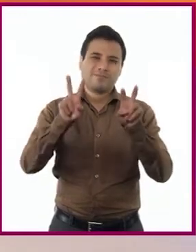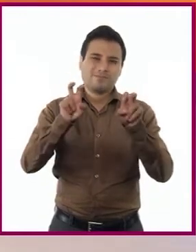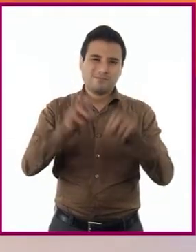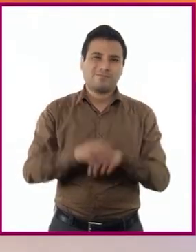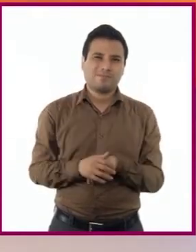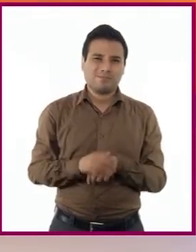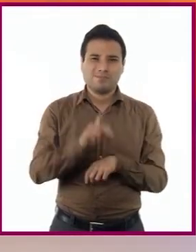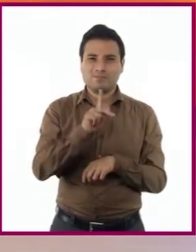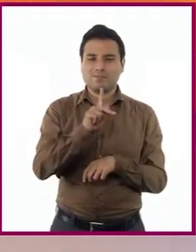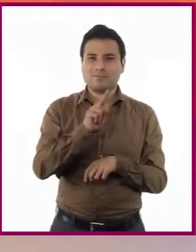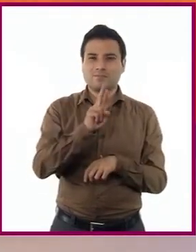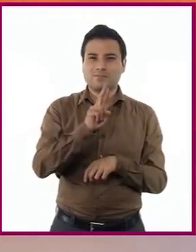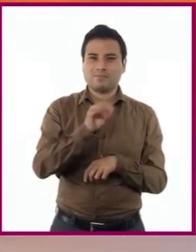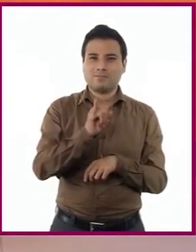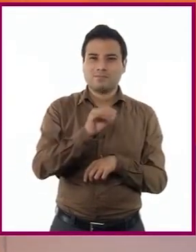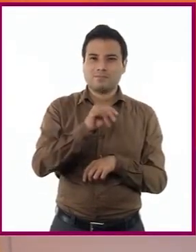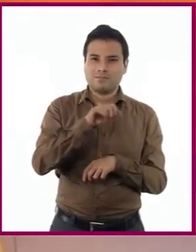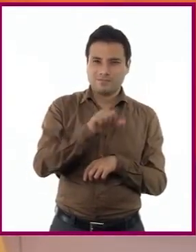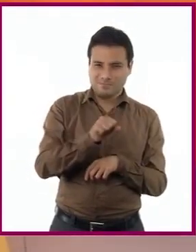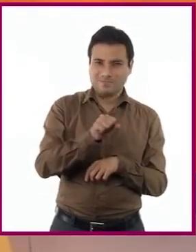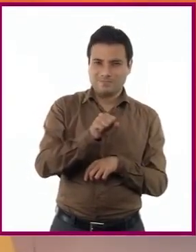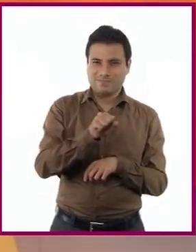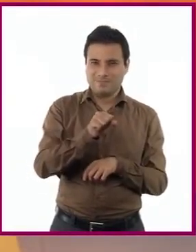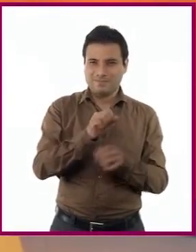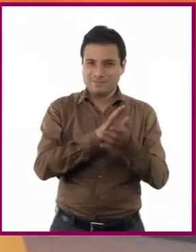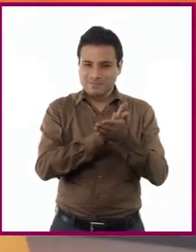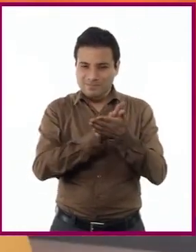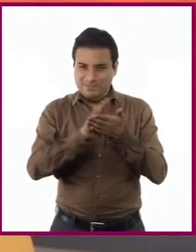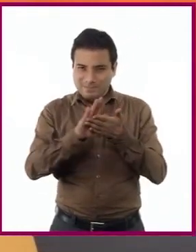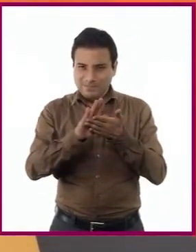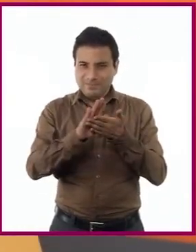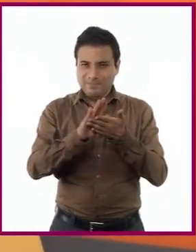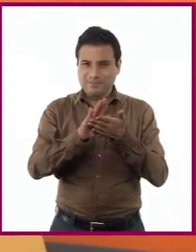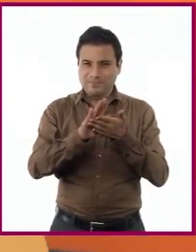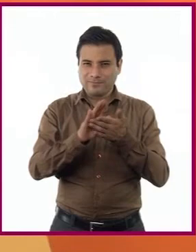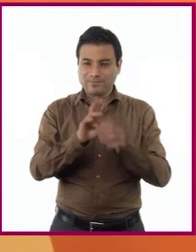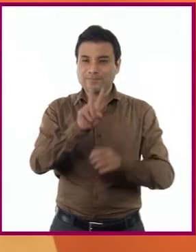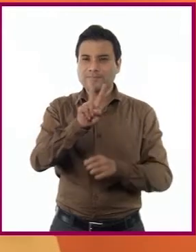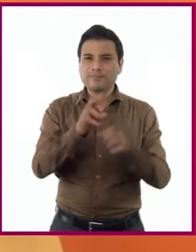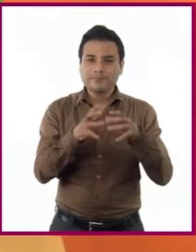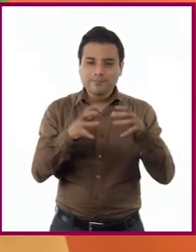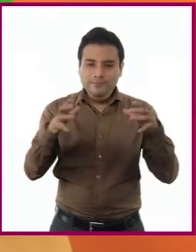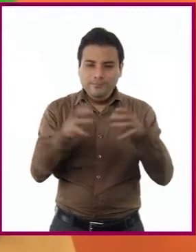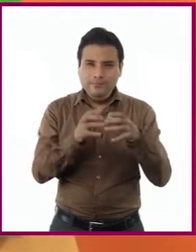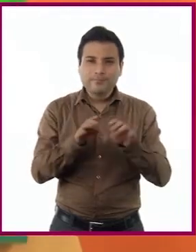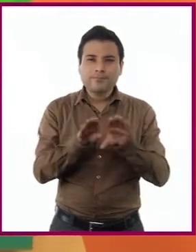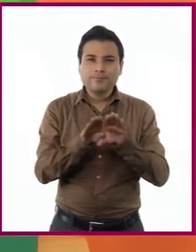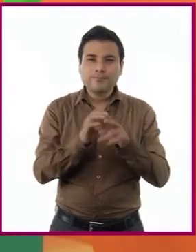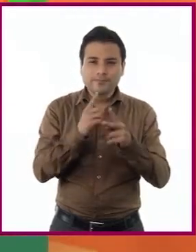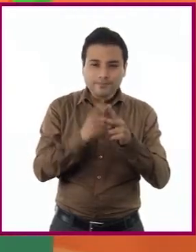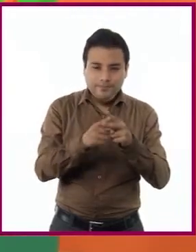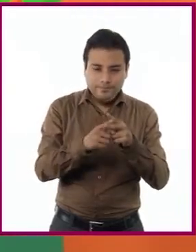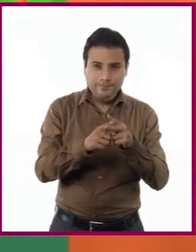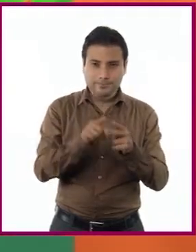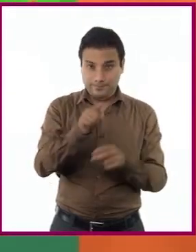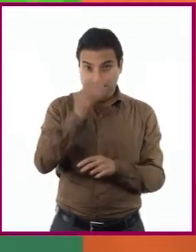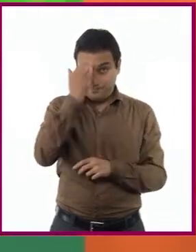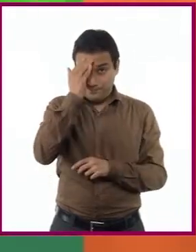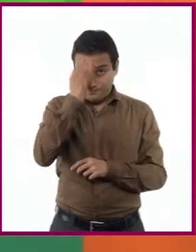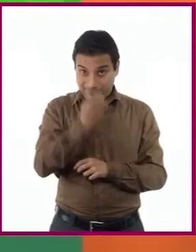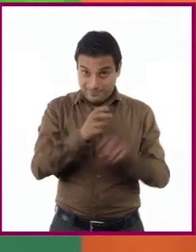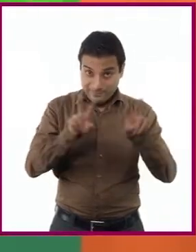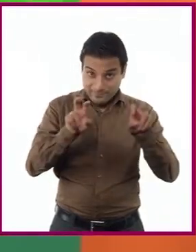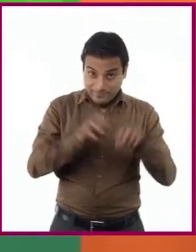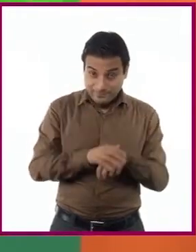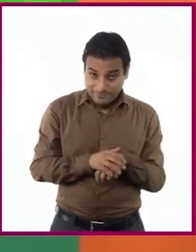un polígono regular como base y reflexionar sobre si existe alguna relación entre el volumen de